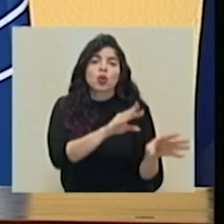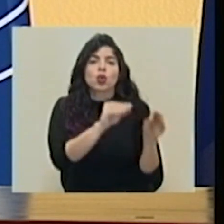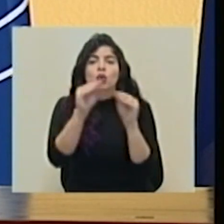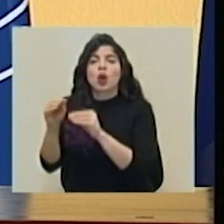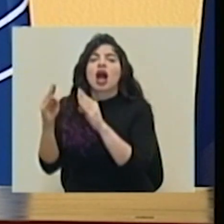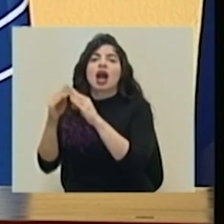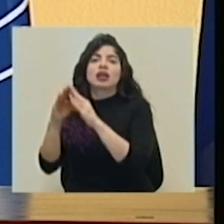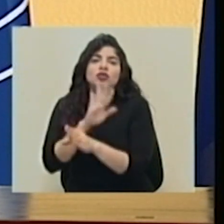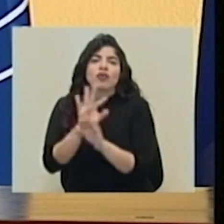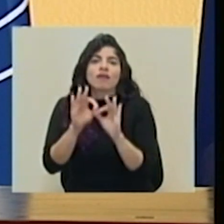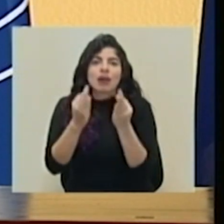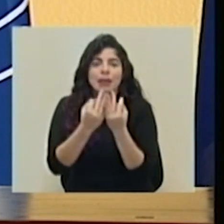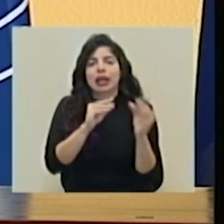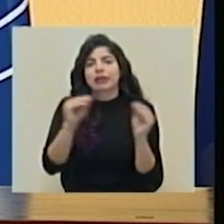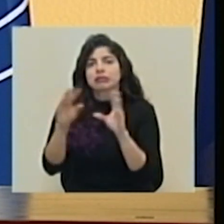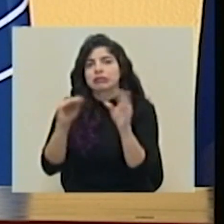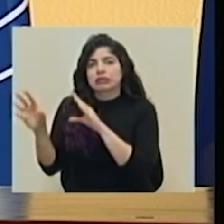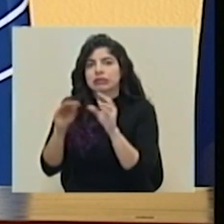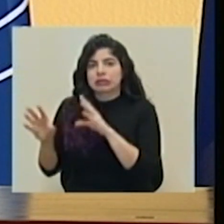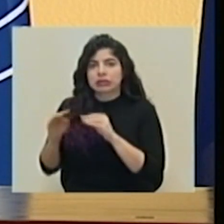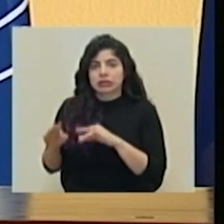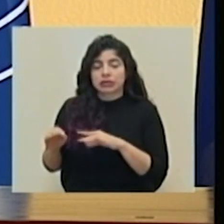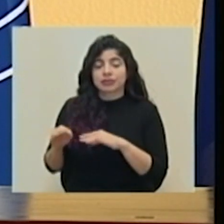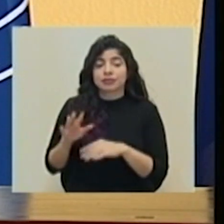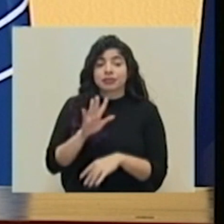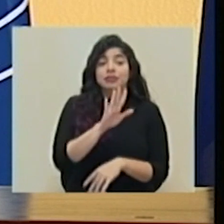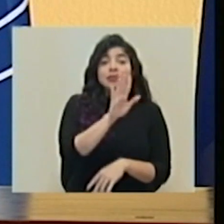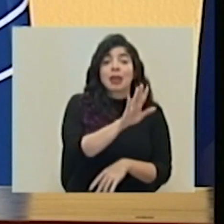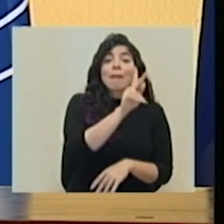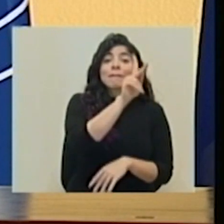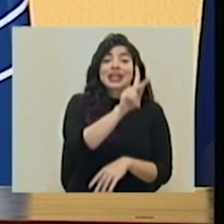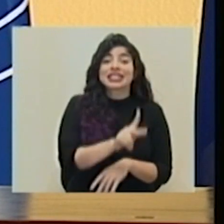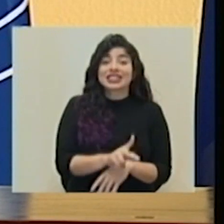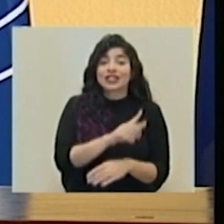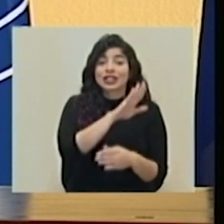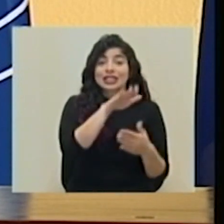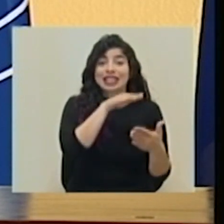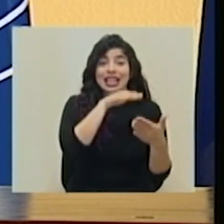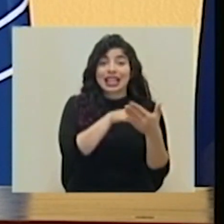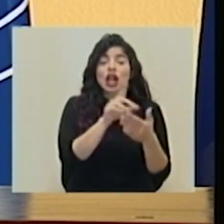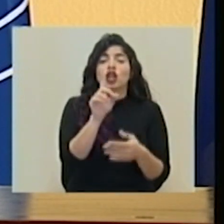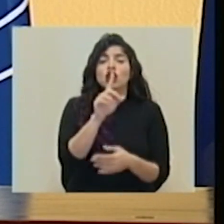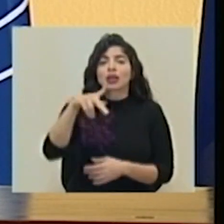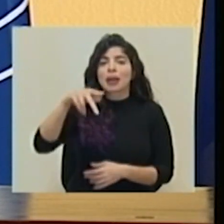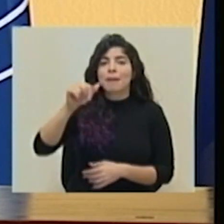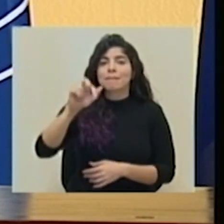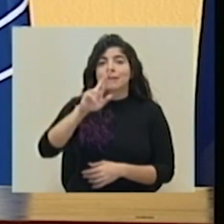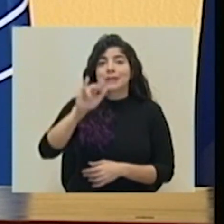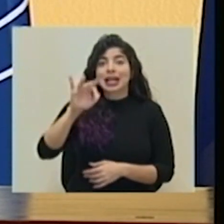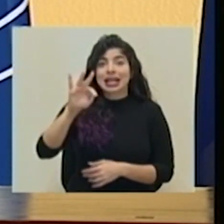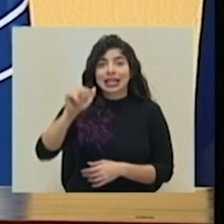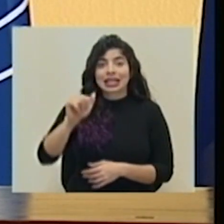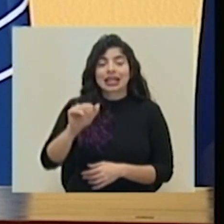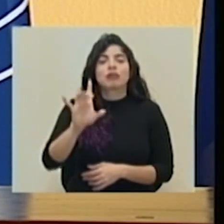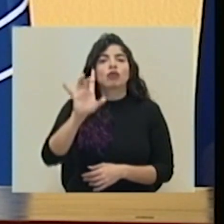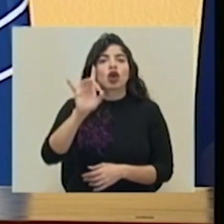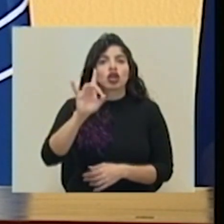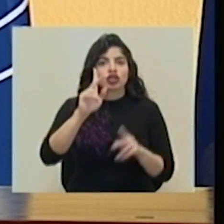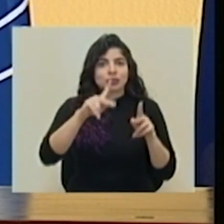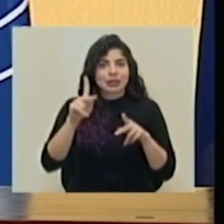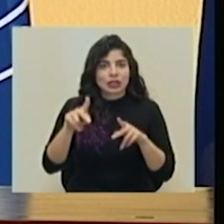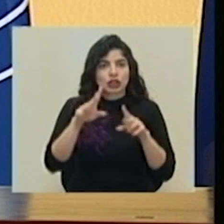teoría, todos los representantes de ese estado. Nada en la Constitución obliga a los miembros del colegio a votar de una u otra